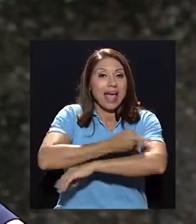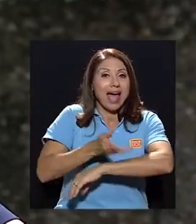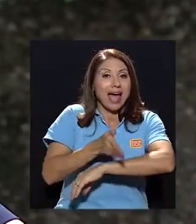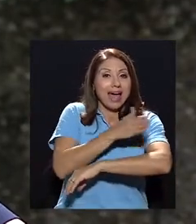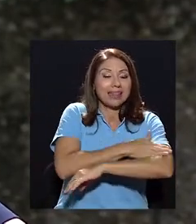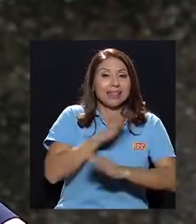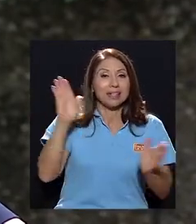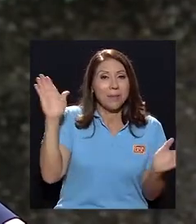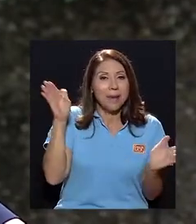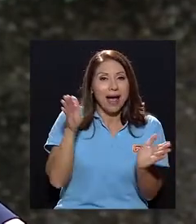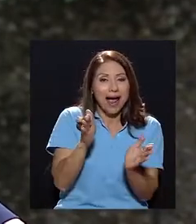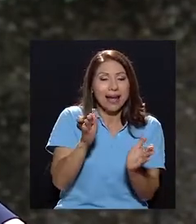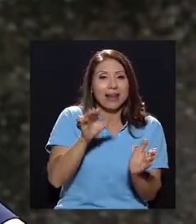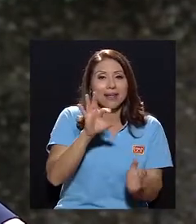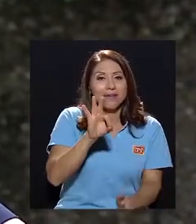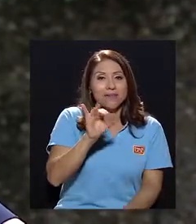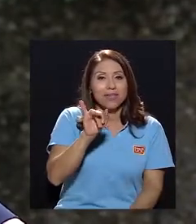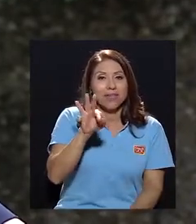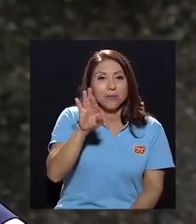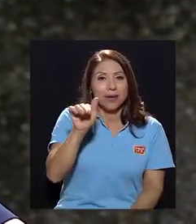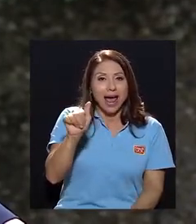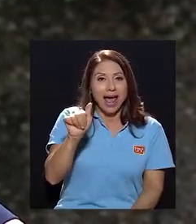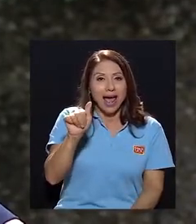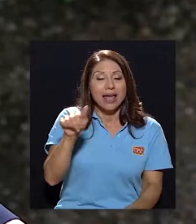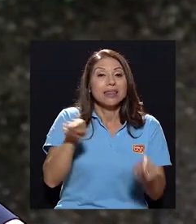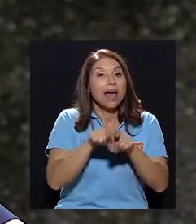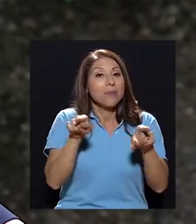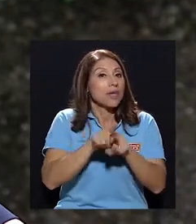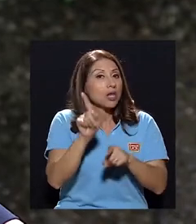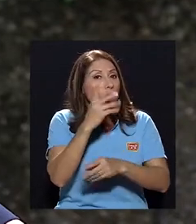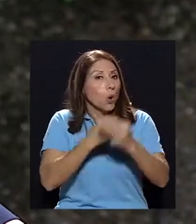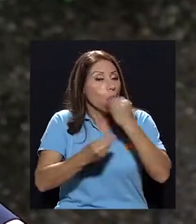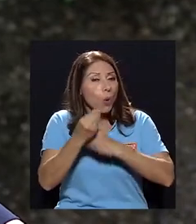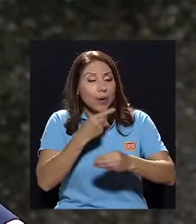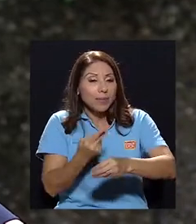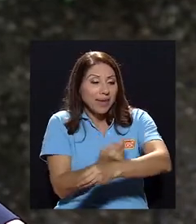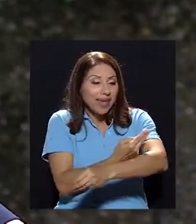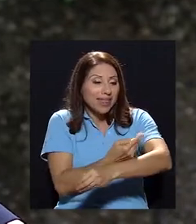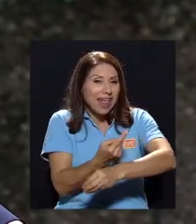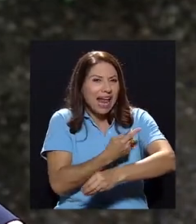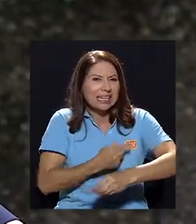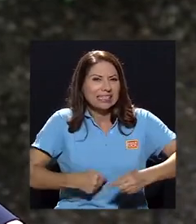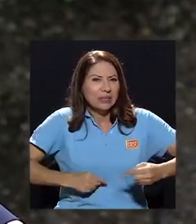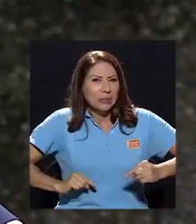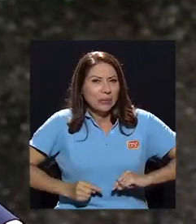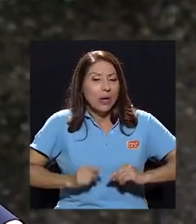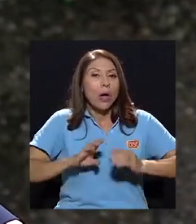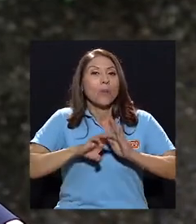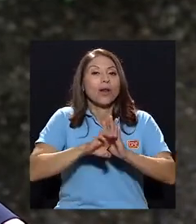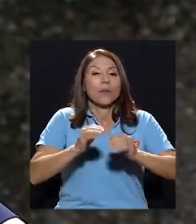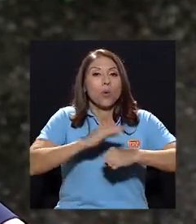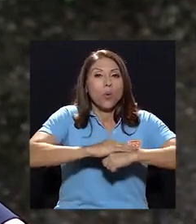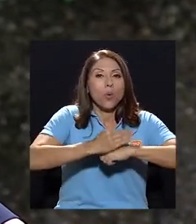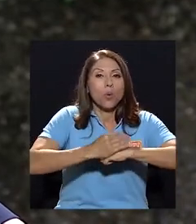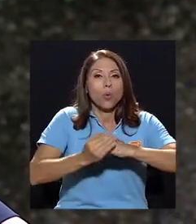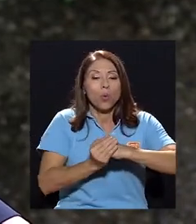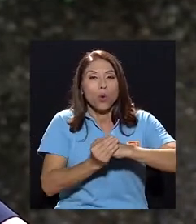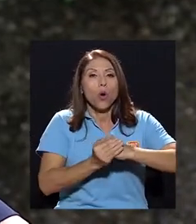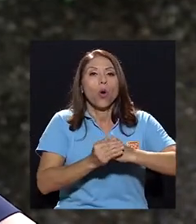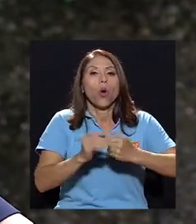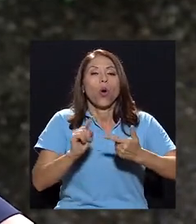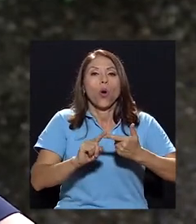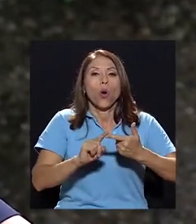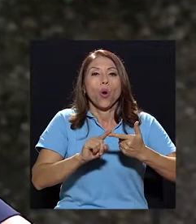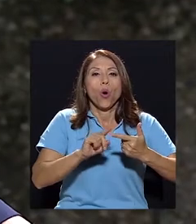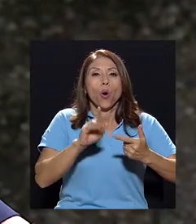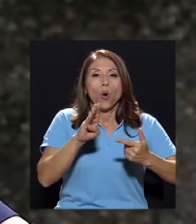en la cena. No consumir vegetales que den cólico, por ejemplo, brócoli, coliflor, repollo,